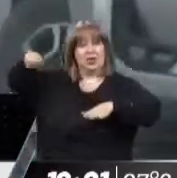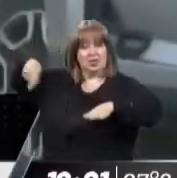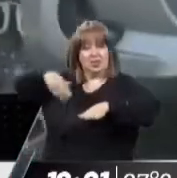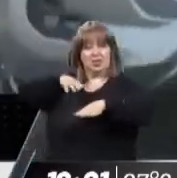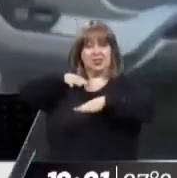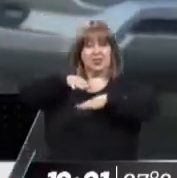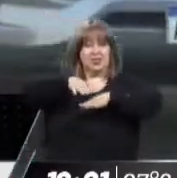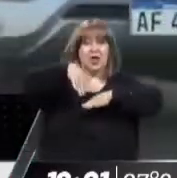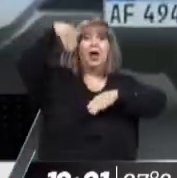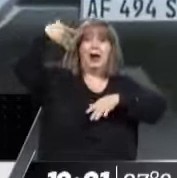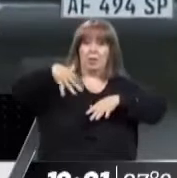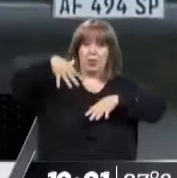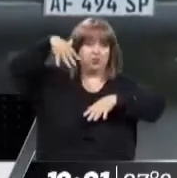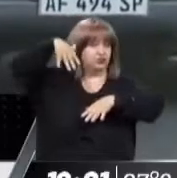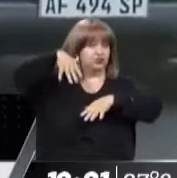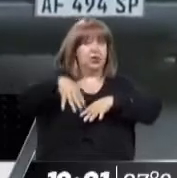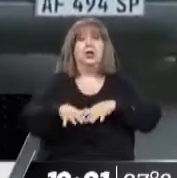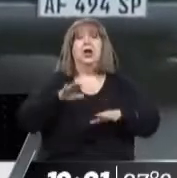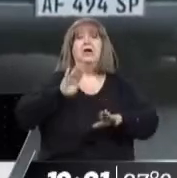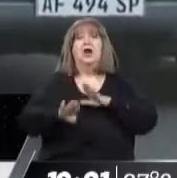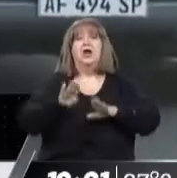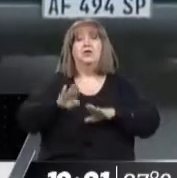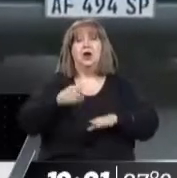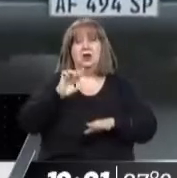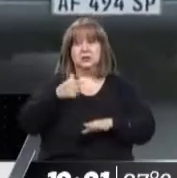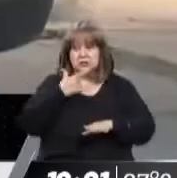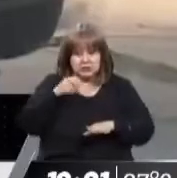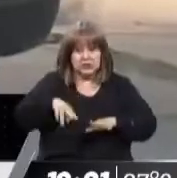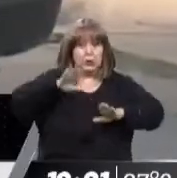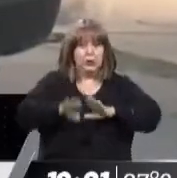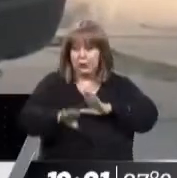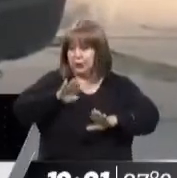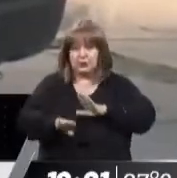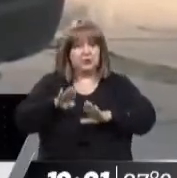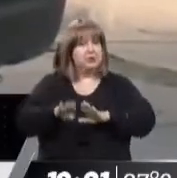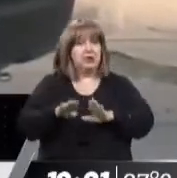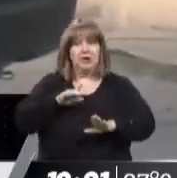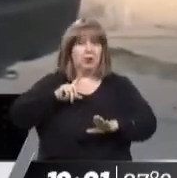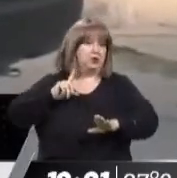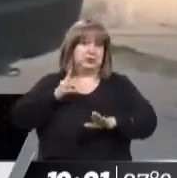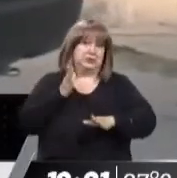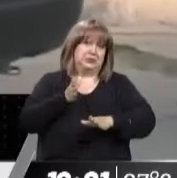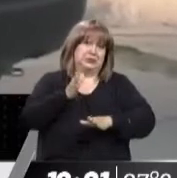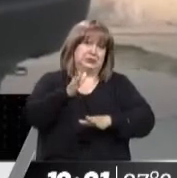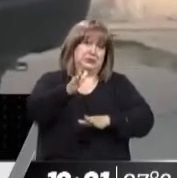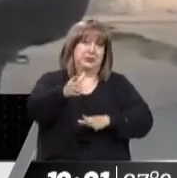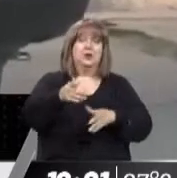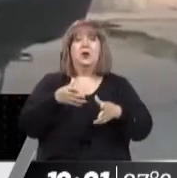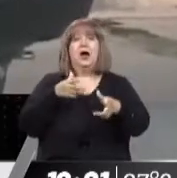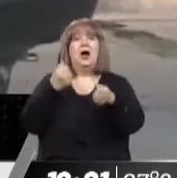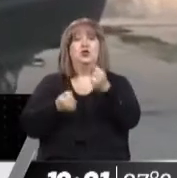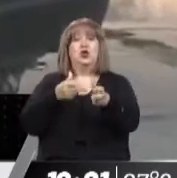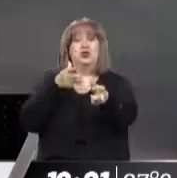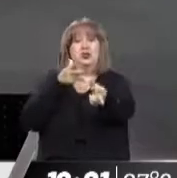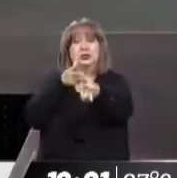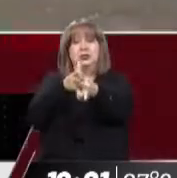fallan los frenos, fíjate el tiempo. Claro, el tiempo que tiene el camión para tomar velocidad. Y el acceso tiene como 200 metros para tomar velocidad. Uh-huh. Y claro, llegó acá, no tenía